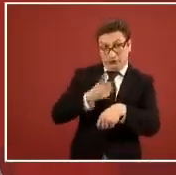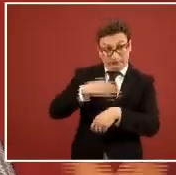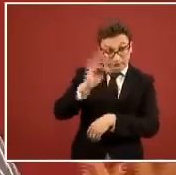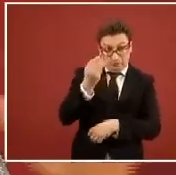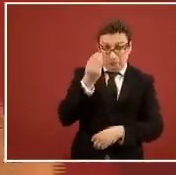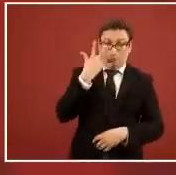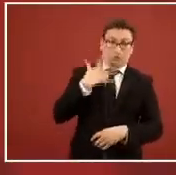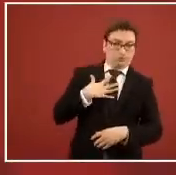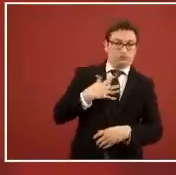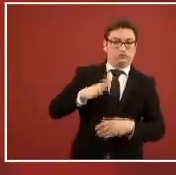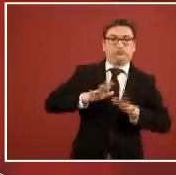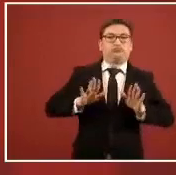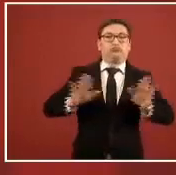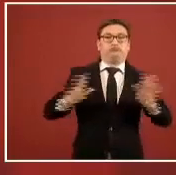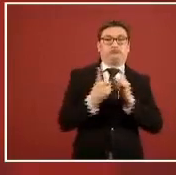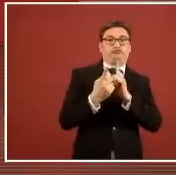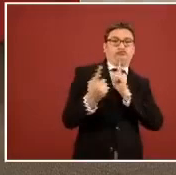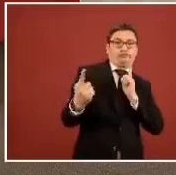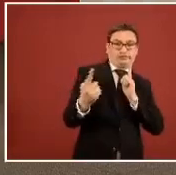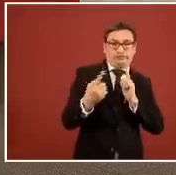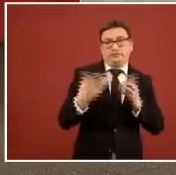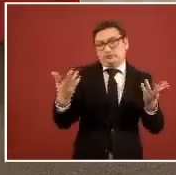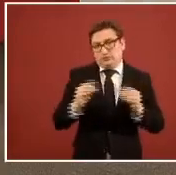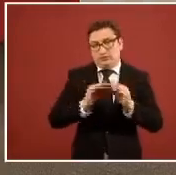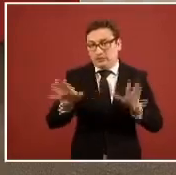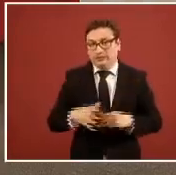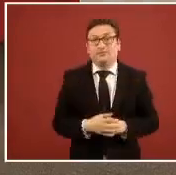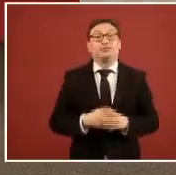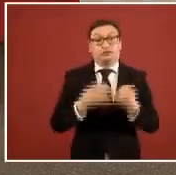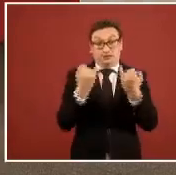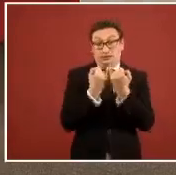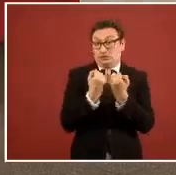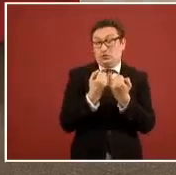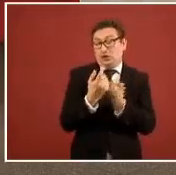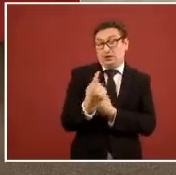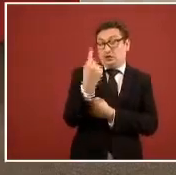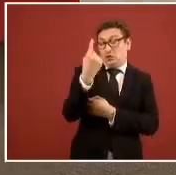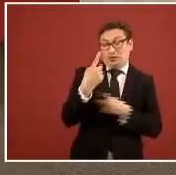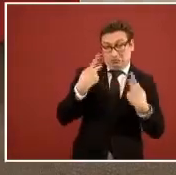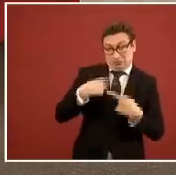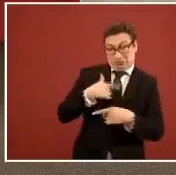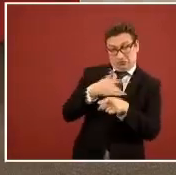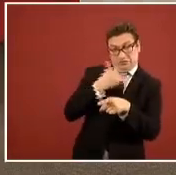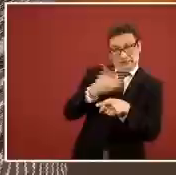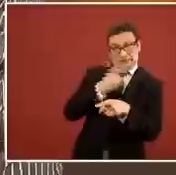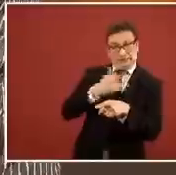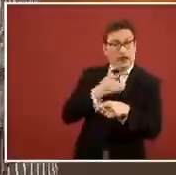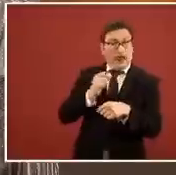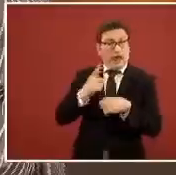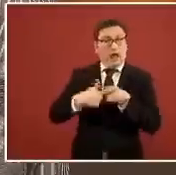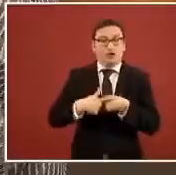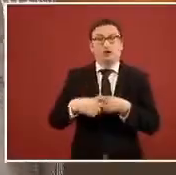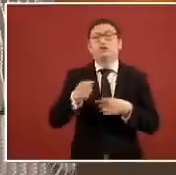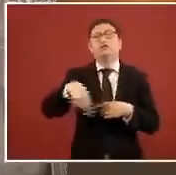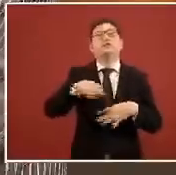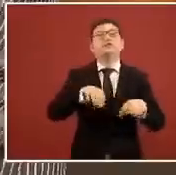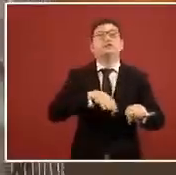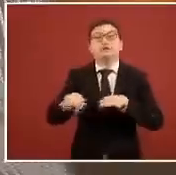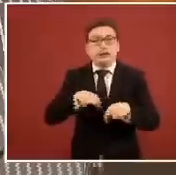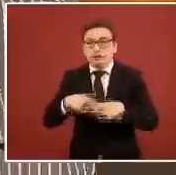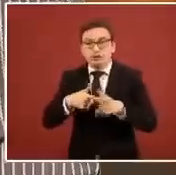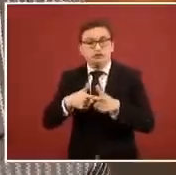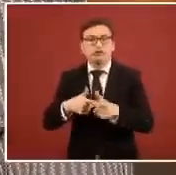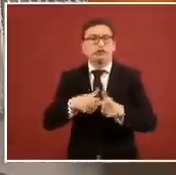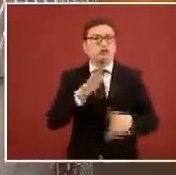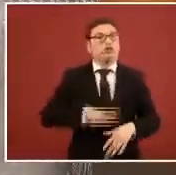contagiado. Como una medida solidaria de precaución, si alguien presentara síntomas de estas personas que están todavía en